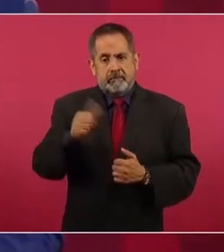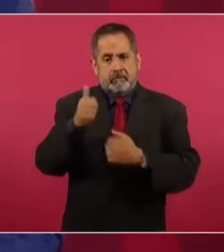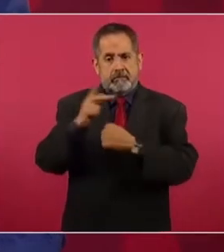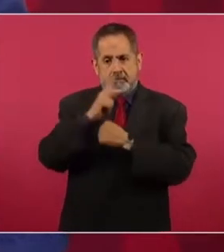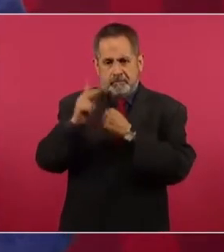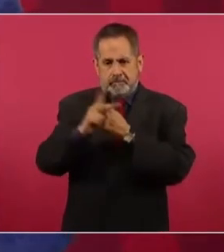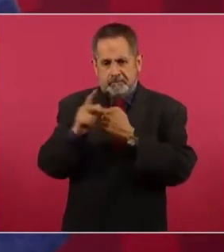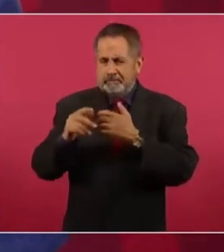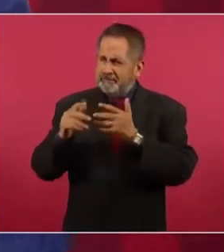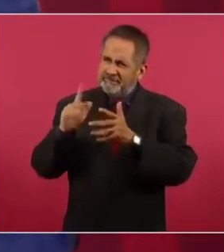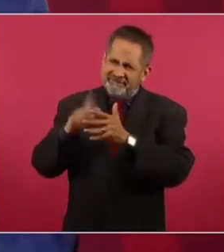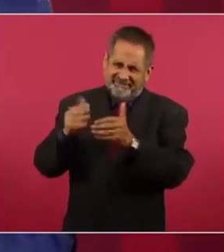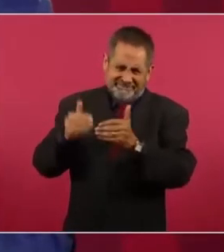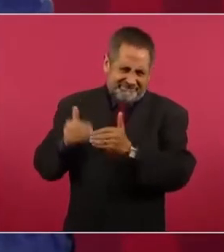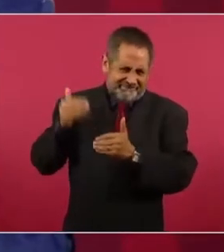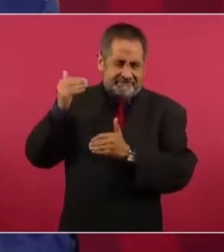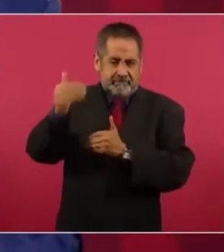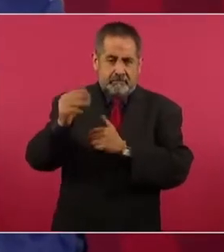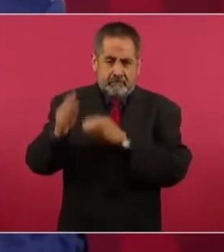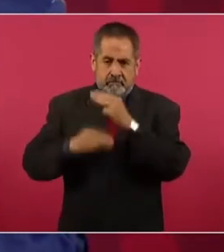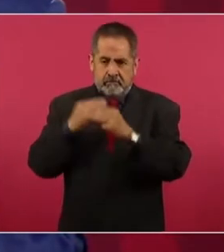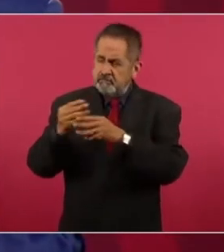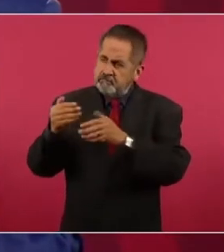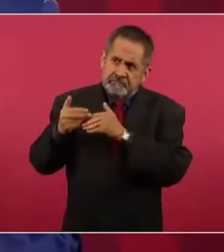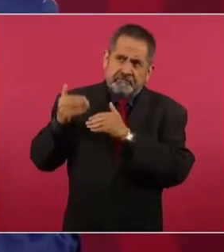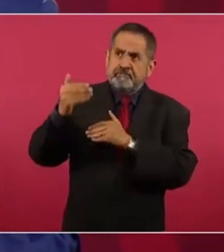países más avanzados del mundo,